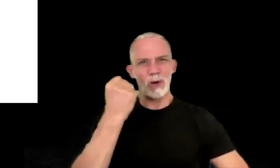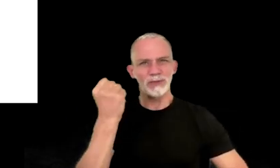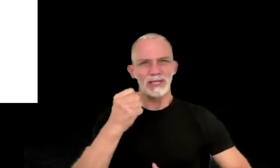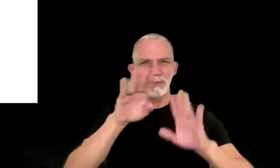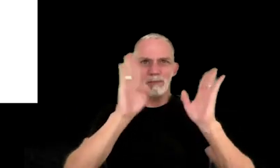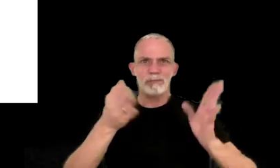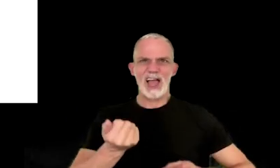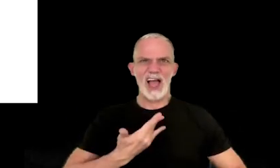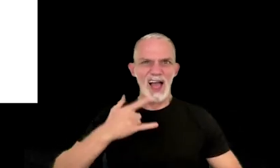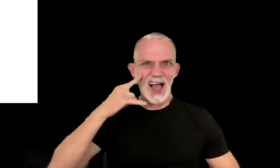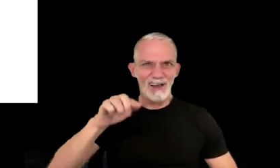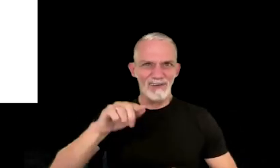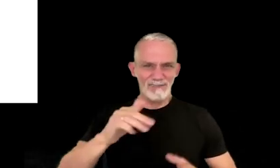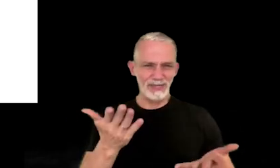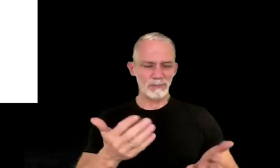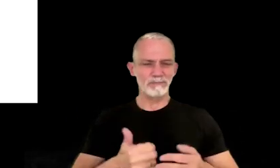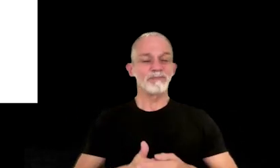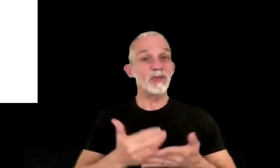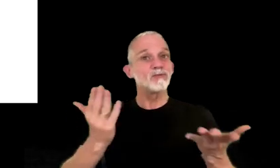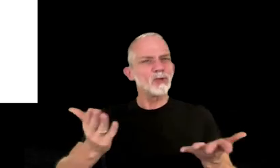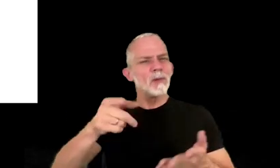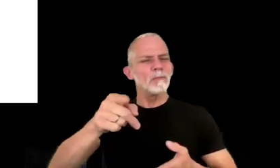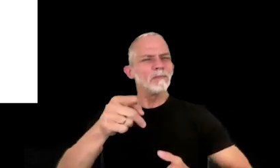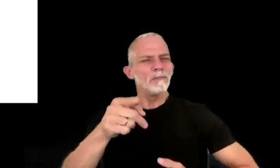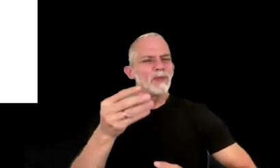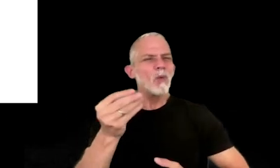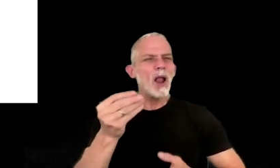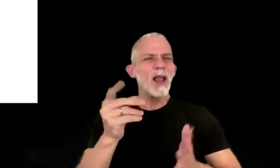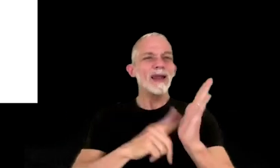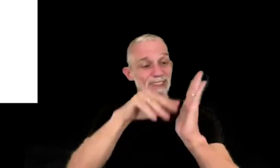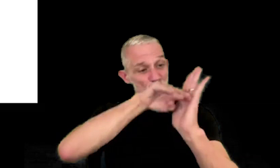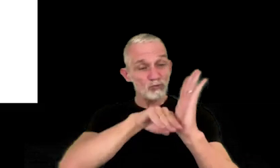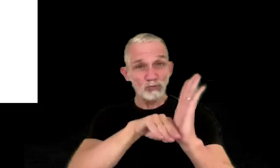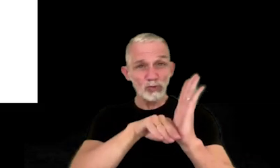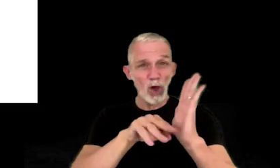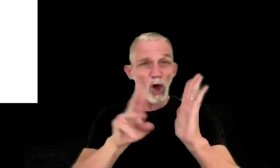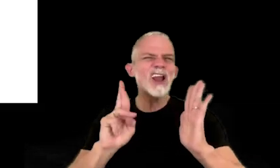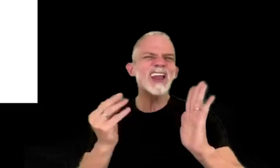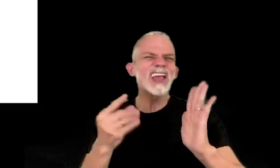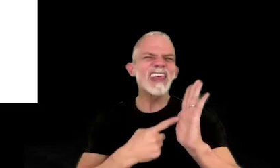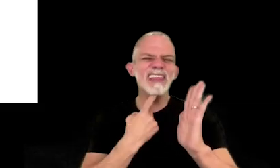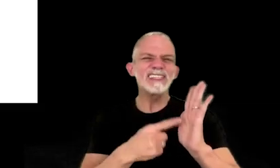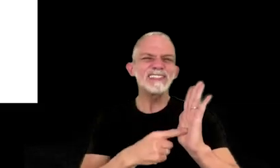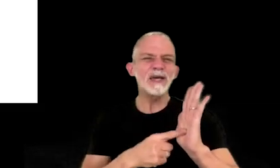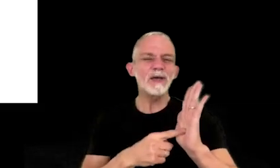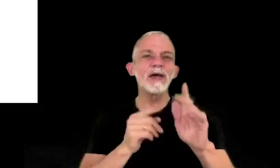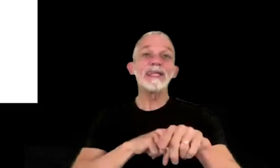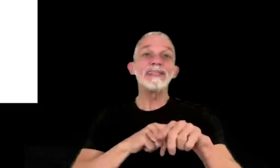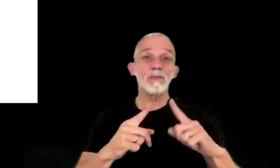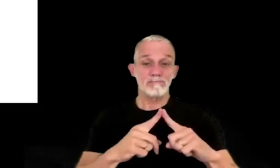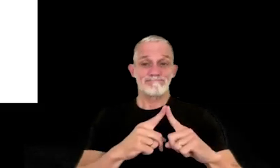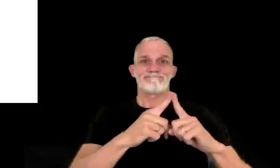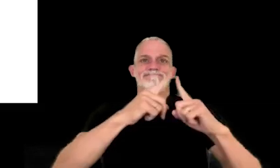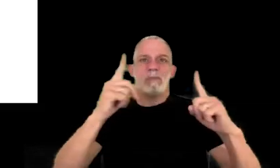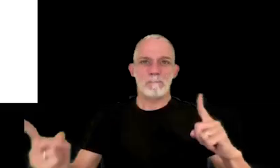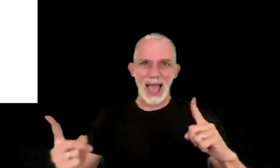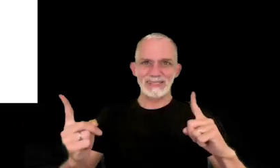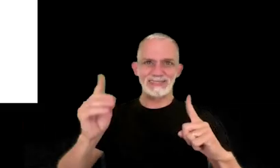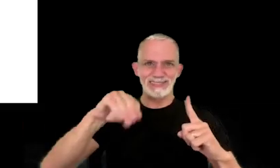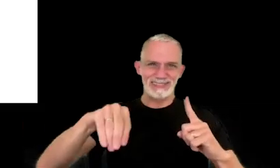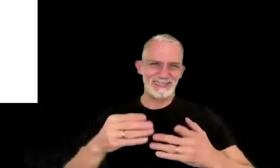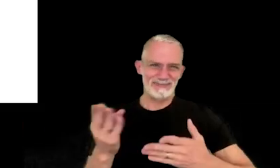organismo. Con lo cual, lo que ha dispuesto la resolución es extender el plazo de